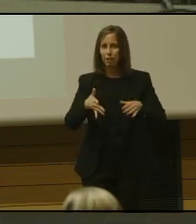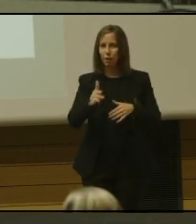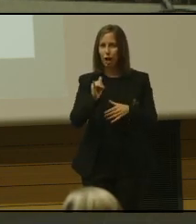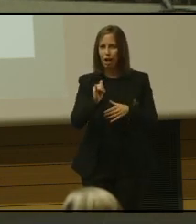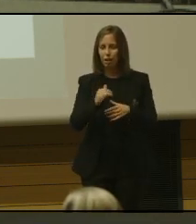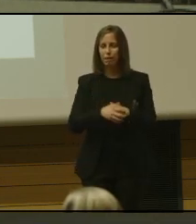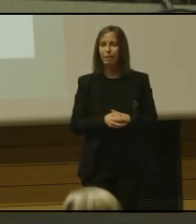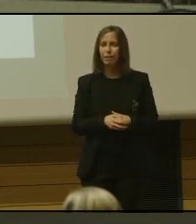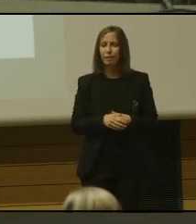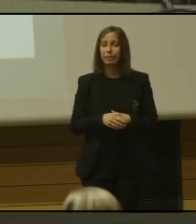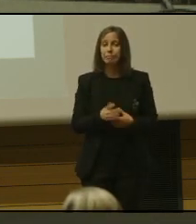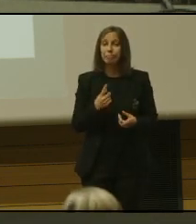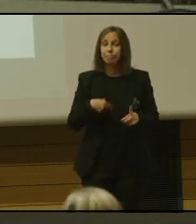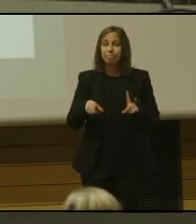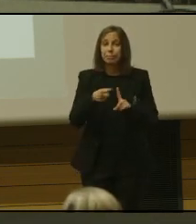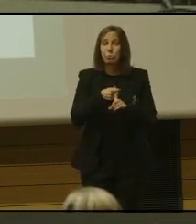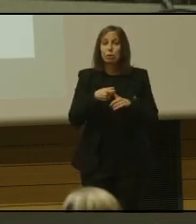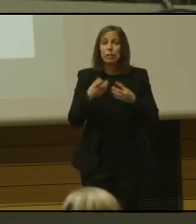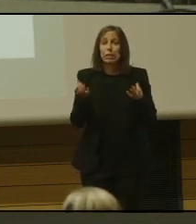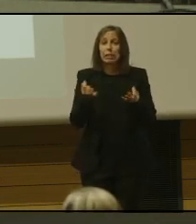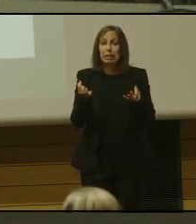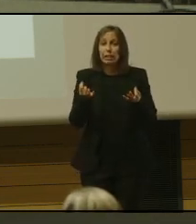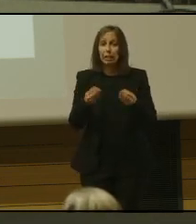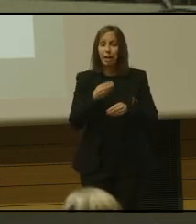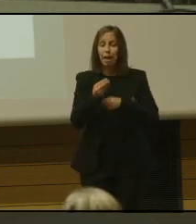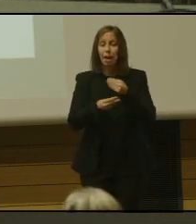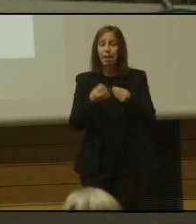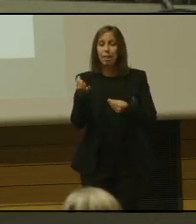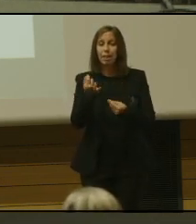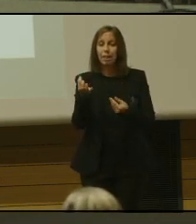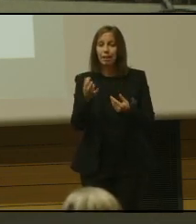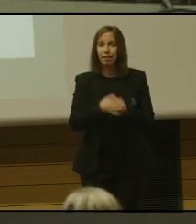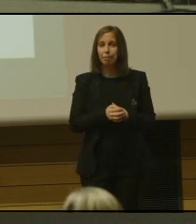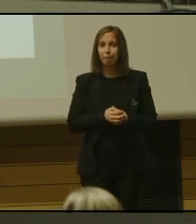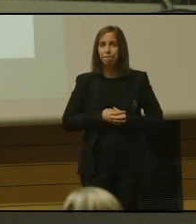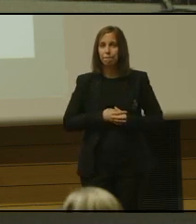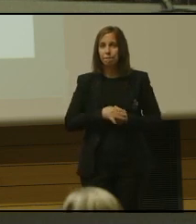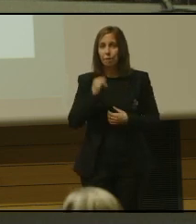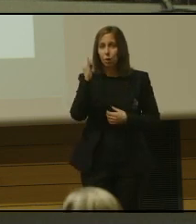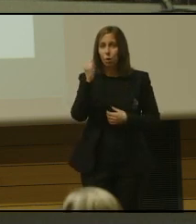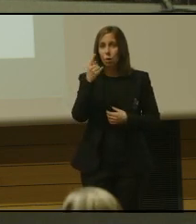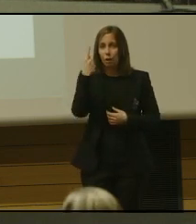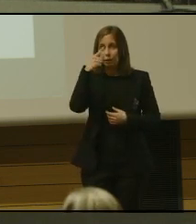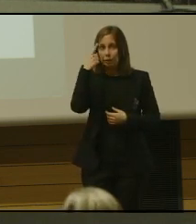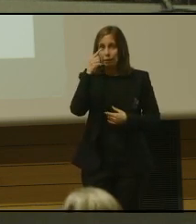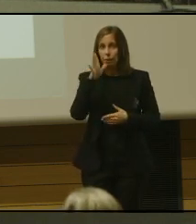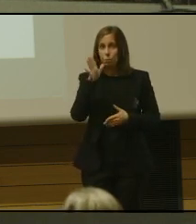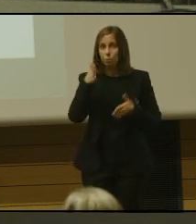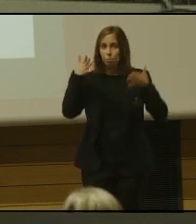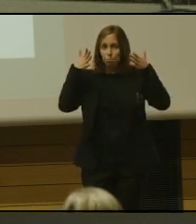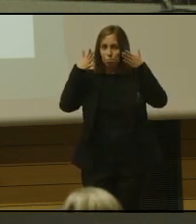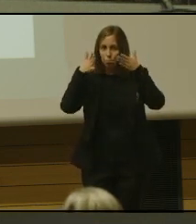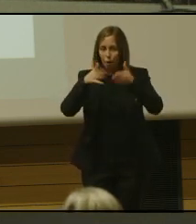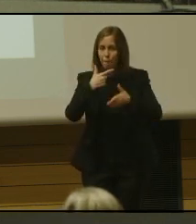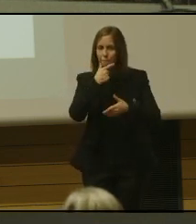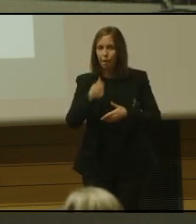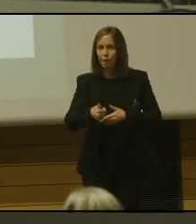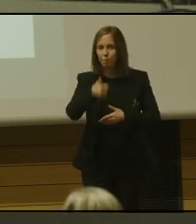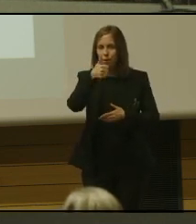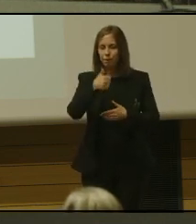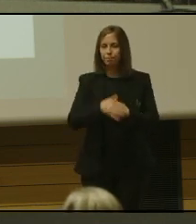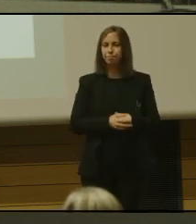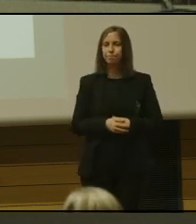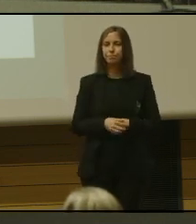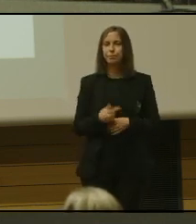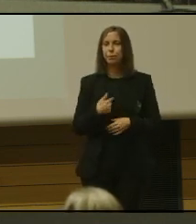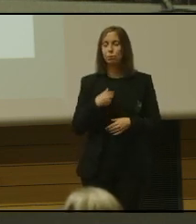¿Y qué consigues? O sea, ¿y cómo lo puedes hacer? Ojalá que lo supiésemos, porque entonces sería un abordaje mucho más fácil. Yo